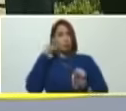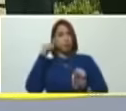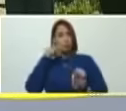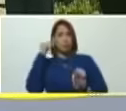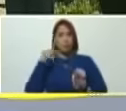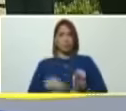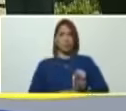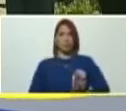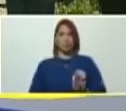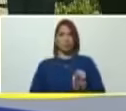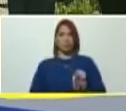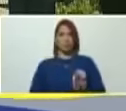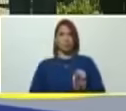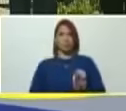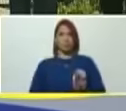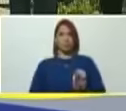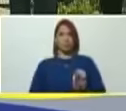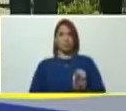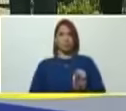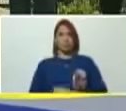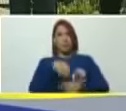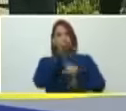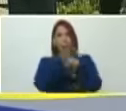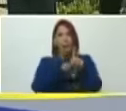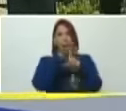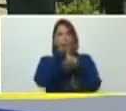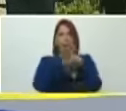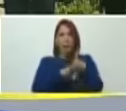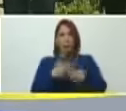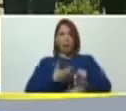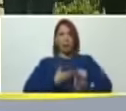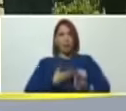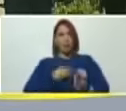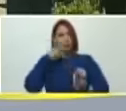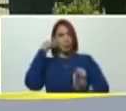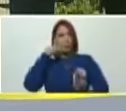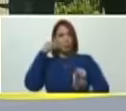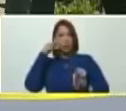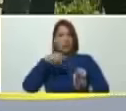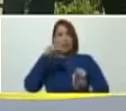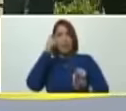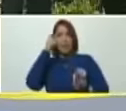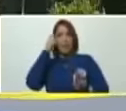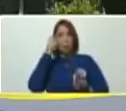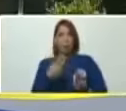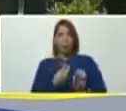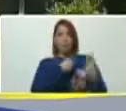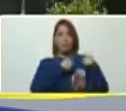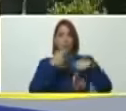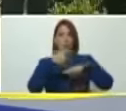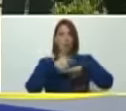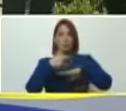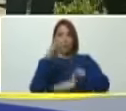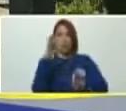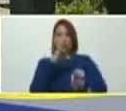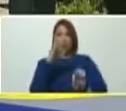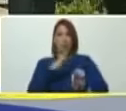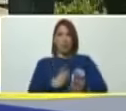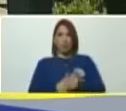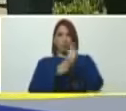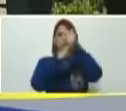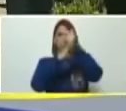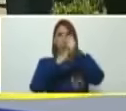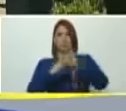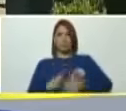echado a un lado, a Pepe, pobrecito Pepe. Nahum Fernández, jefe de gobierno de Caracas, líder